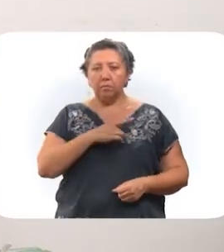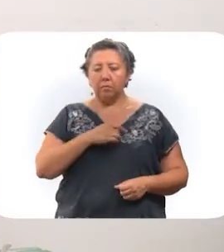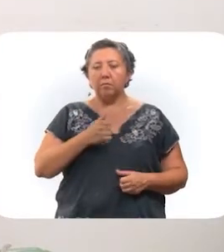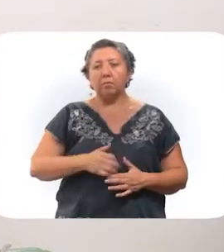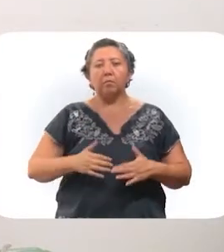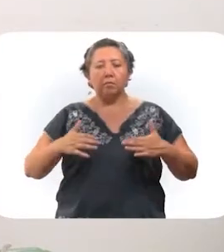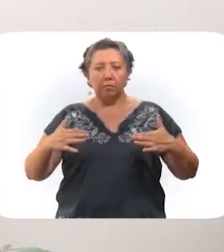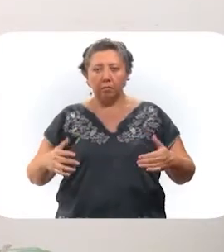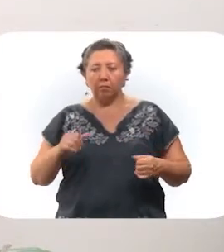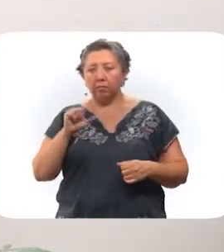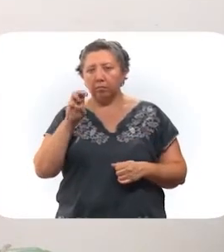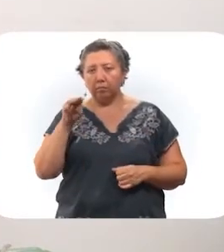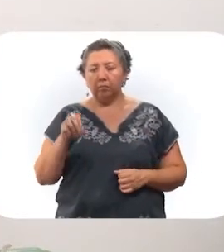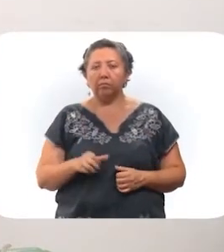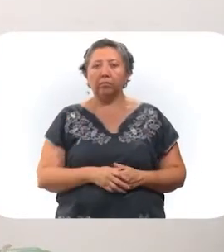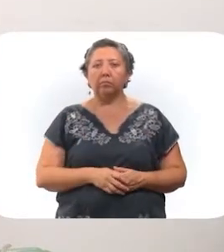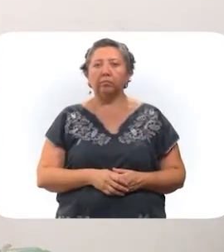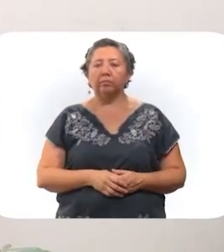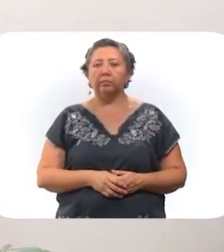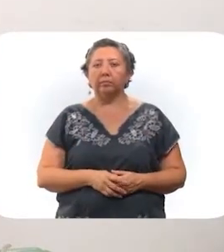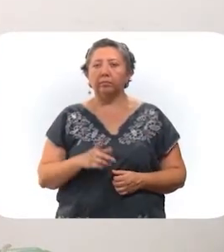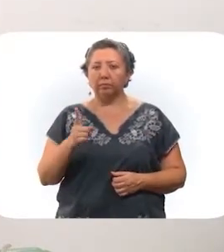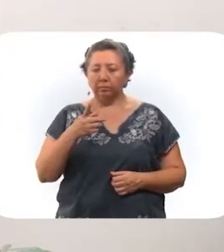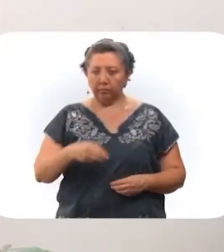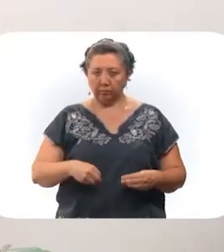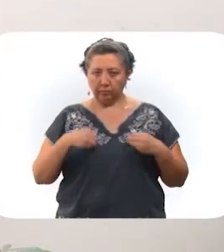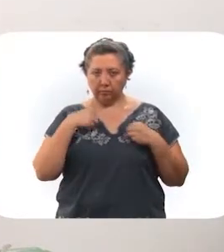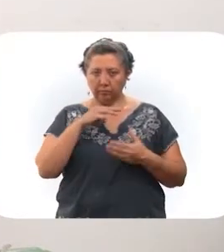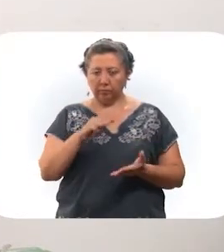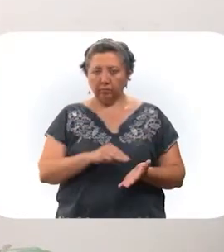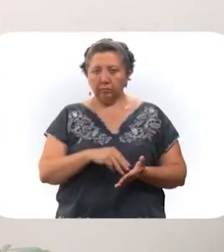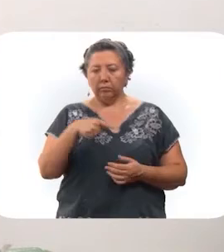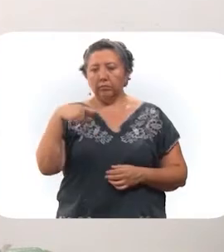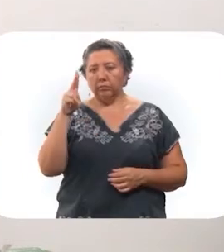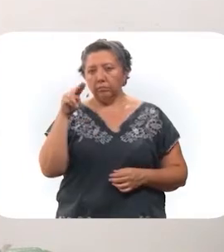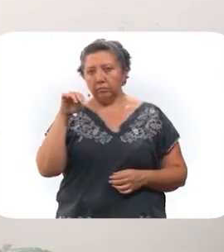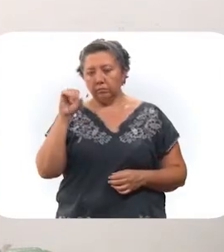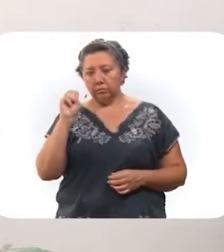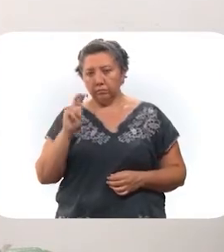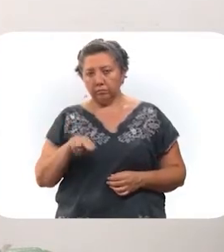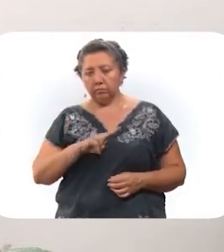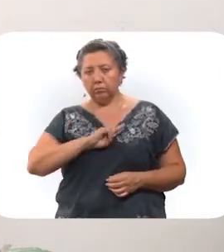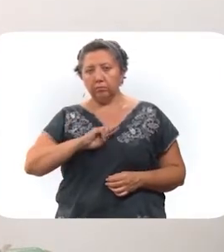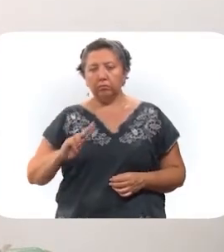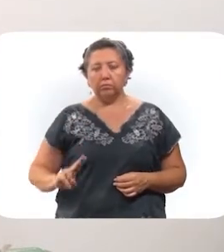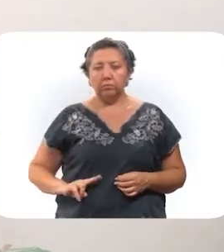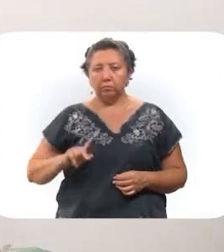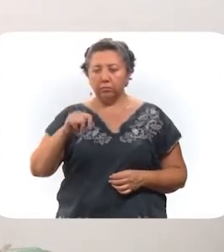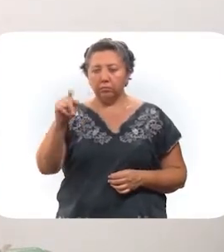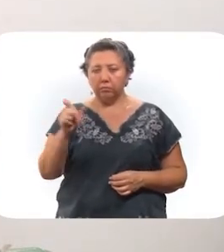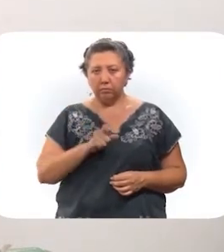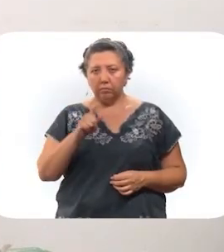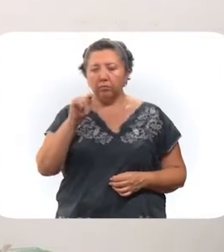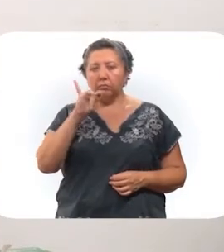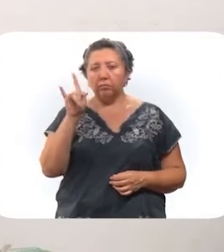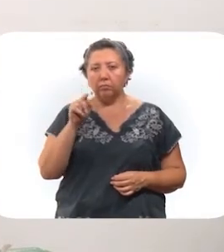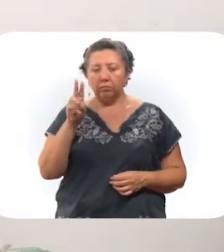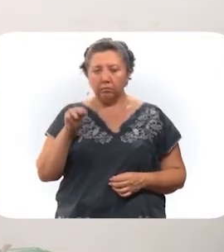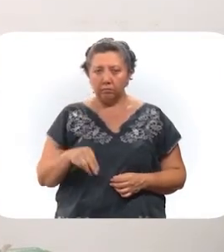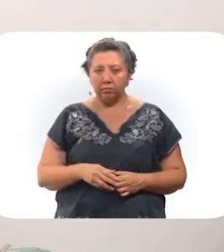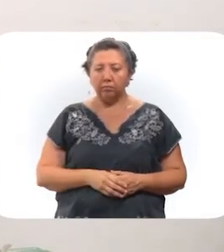arterial, obesidad y asma. Una residía en Mérida, una en Canacín, una en Humán, una en Tecash y una en